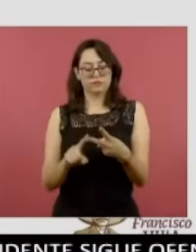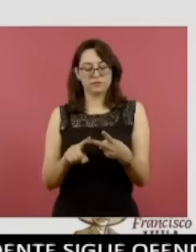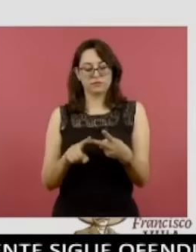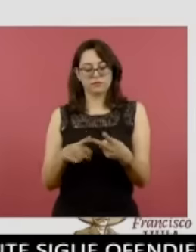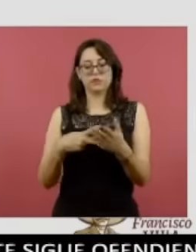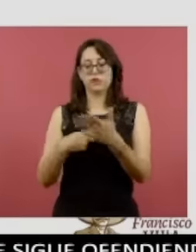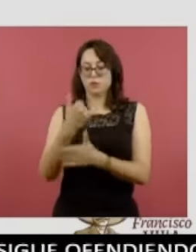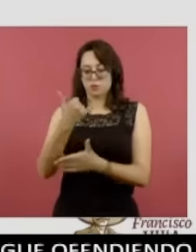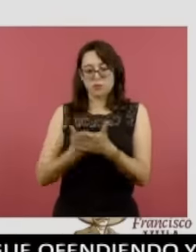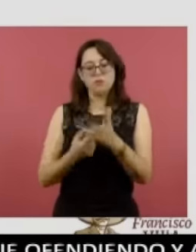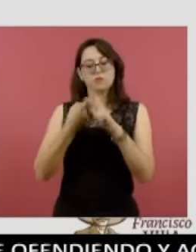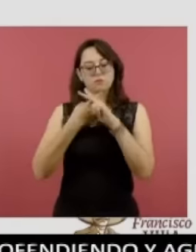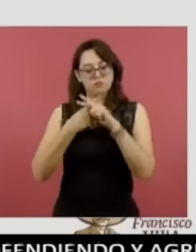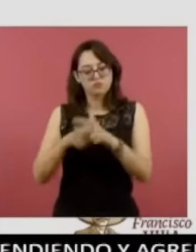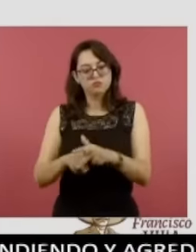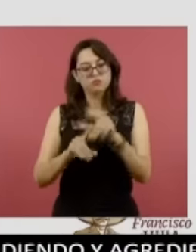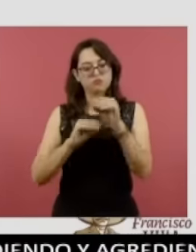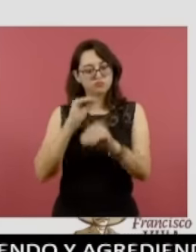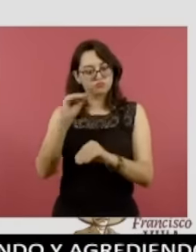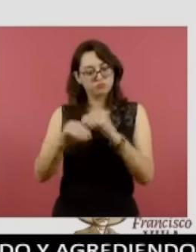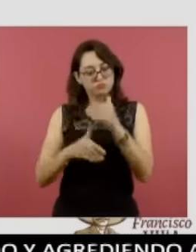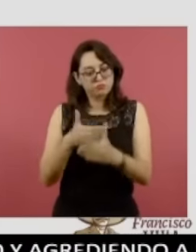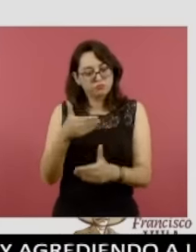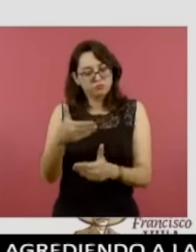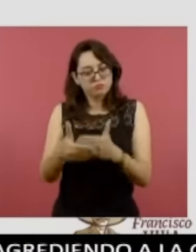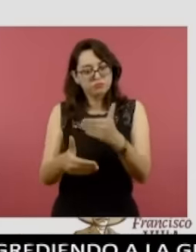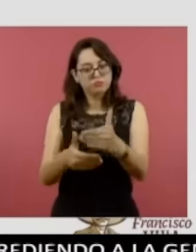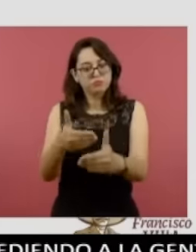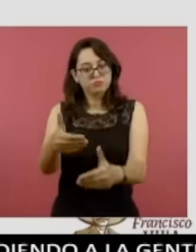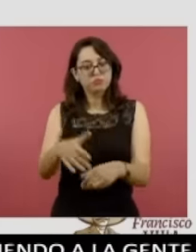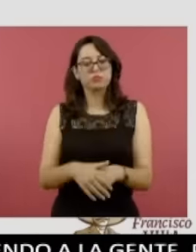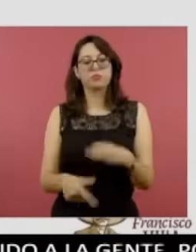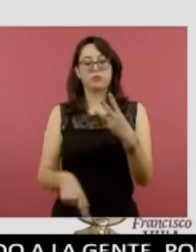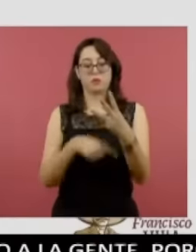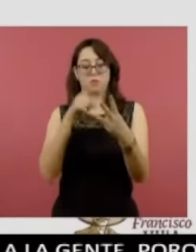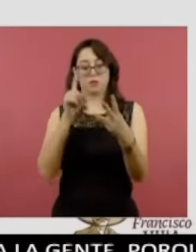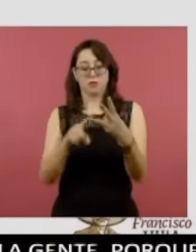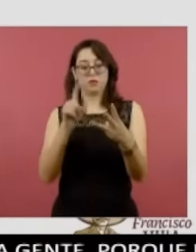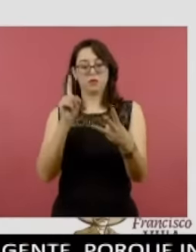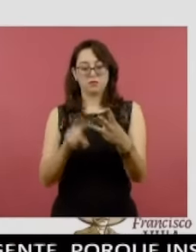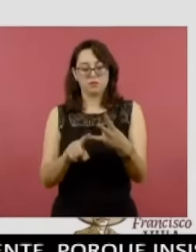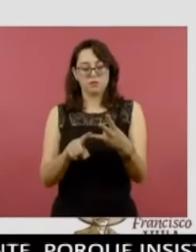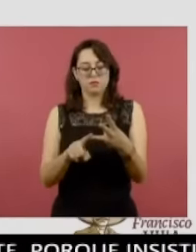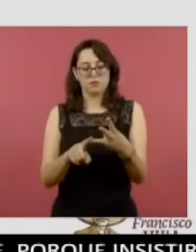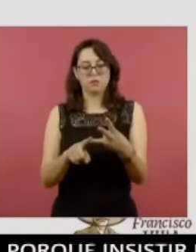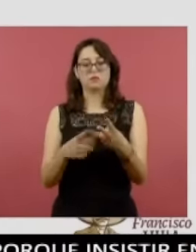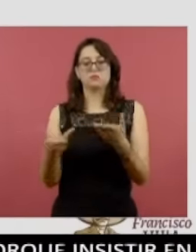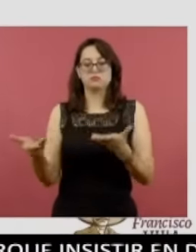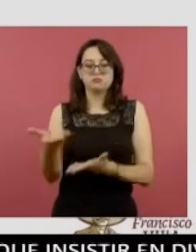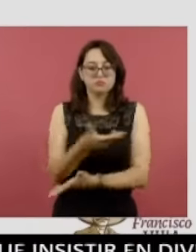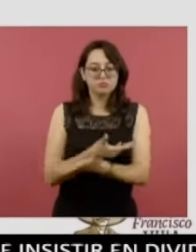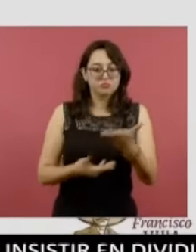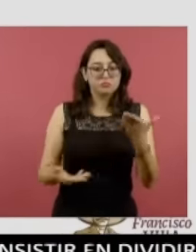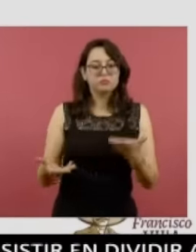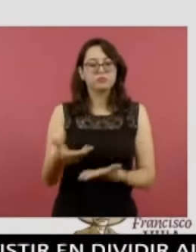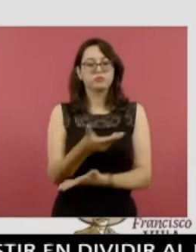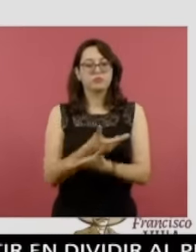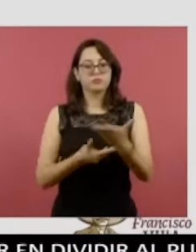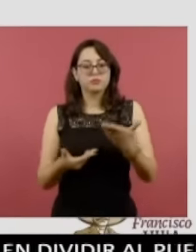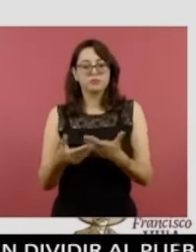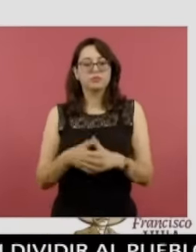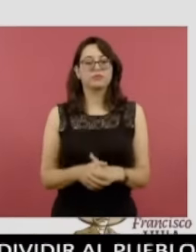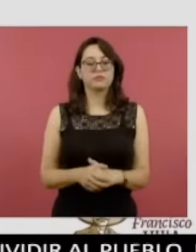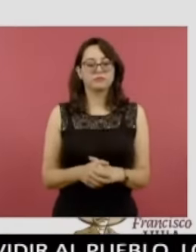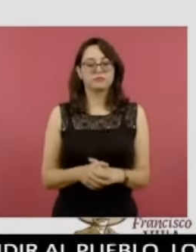de la Universidad Nacional y dice que estos nuevos libros de texto Pepe lo que promueve es la actitud proactiva de alumnos y